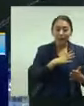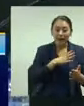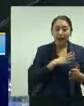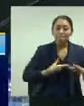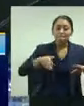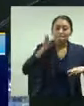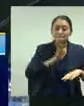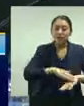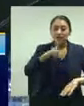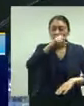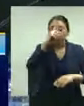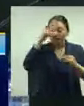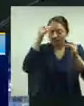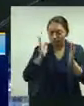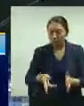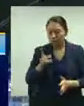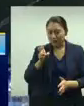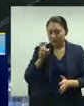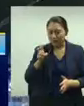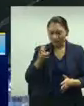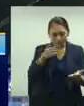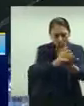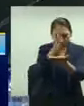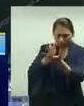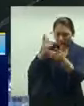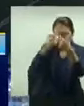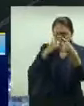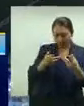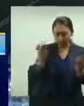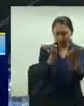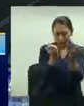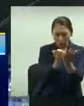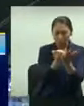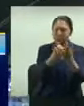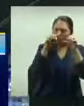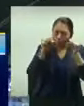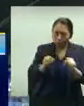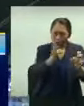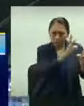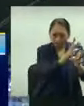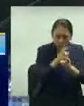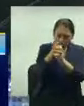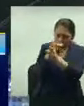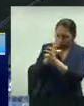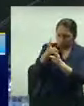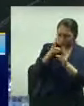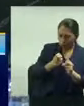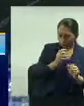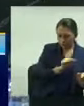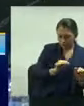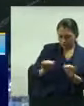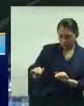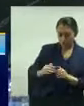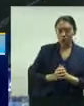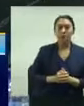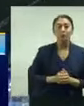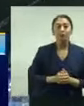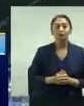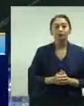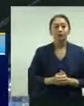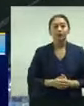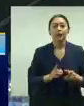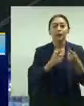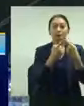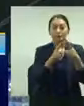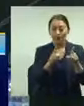porque necesitamos ir hacia las escuelas para poder verificar y hacer el monitoreo de los niños. Pero